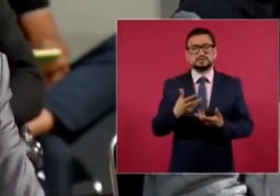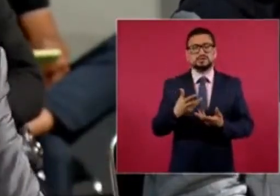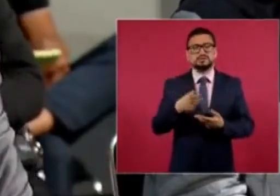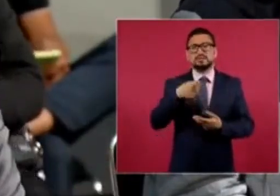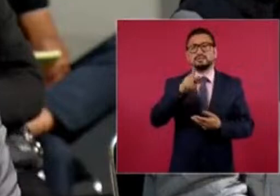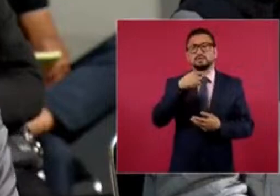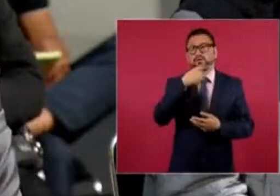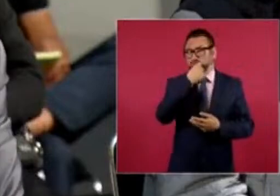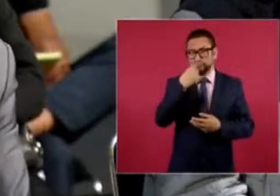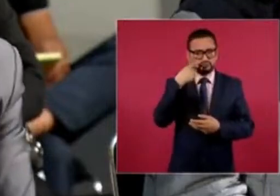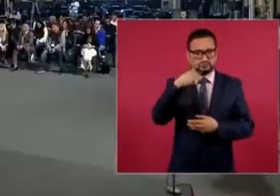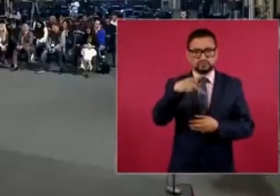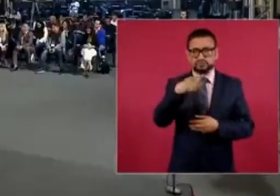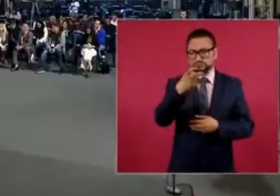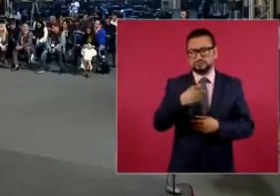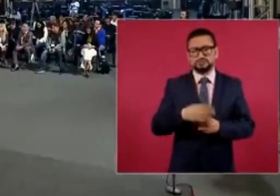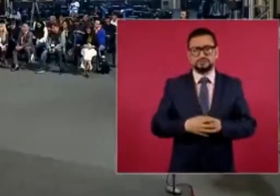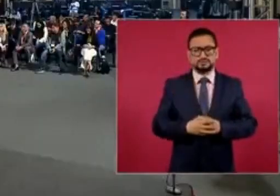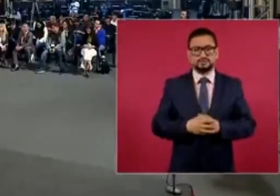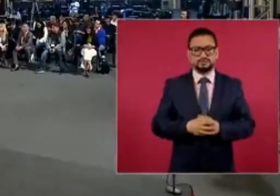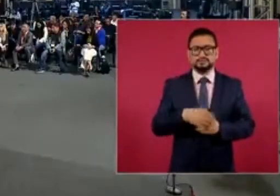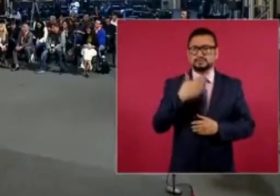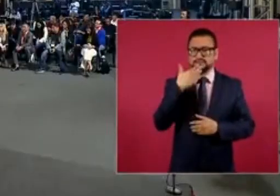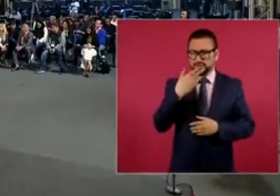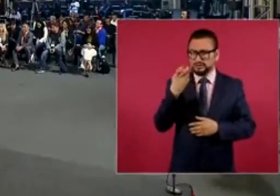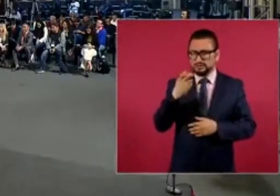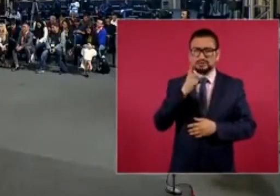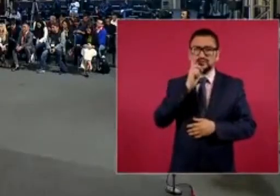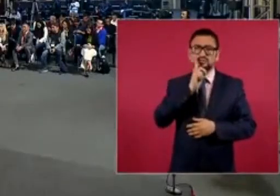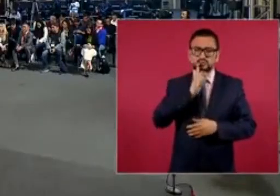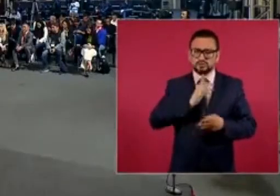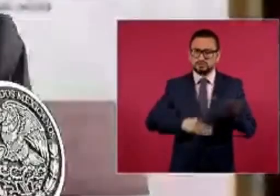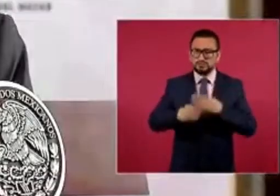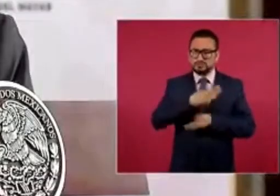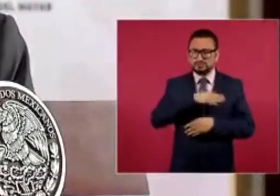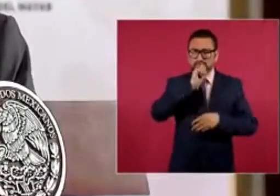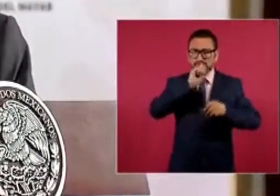precisión al respecto. Pues es eso lo que dice la presidenta.